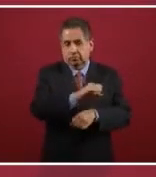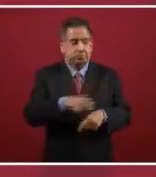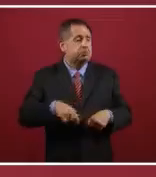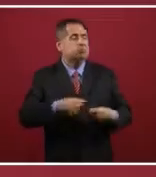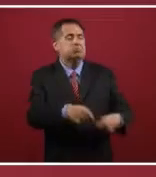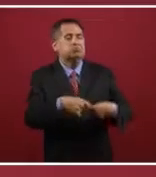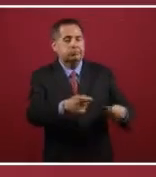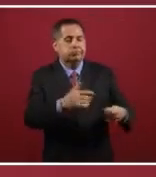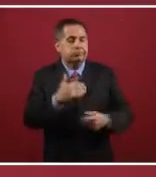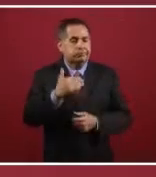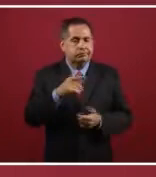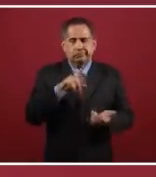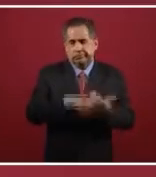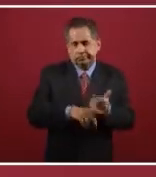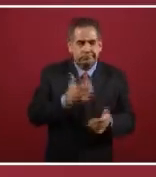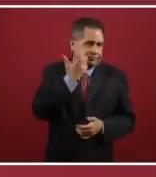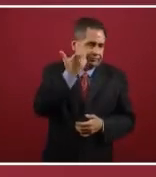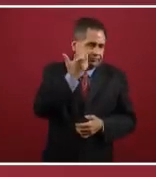trucos